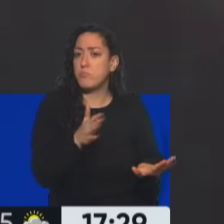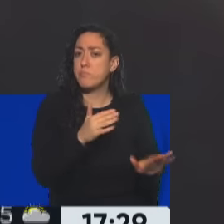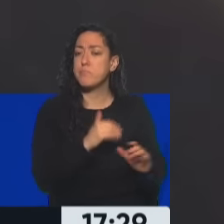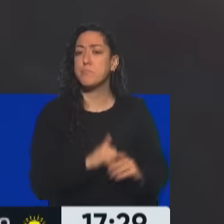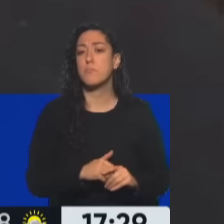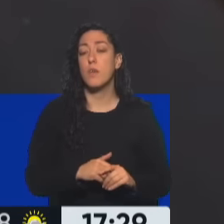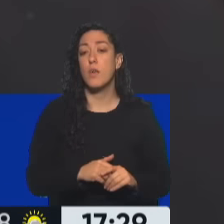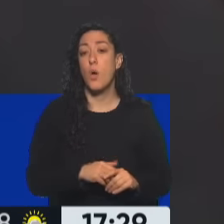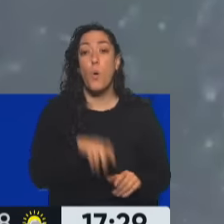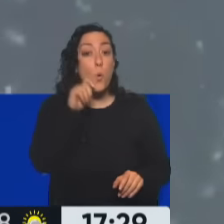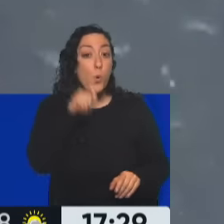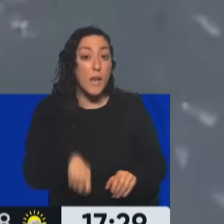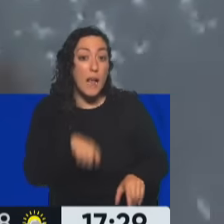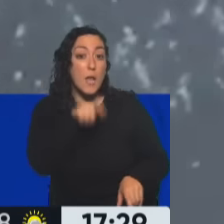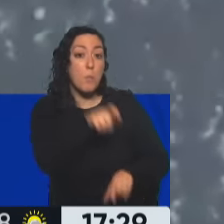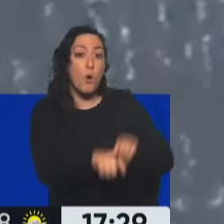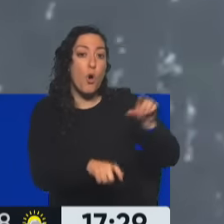ucranianas comenzaron a construir fortificaciones, una señal de que no se trata de una incursión pasajera y que intentarán en lo posible retener el